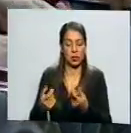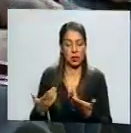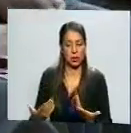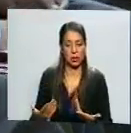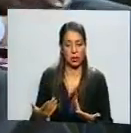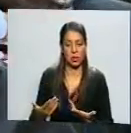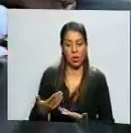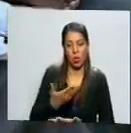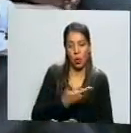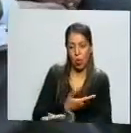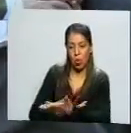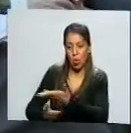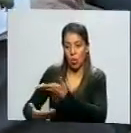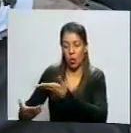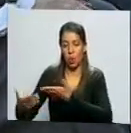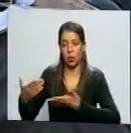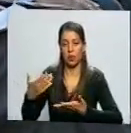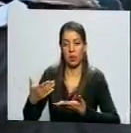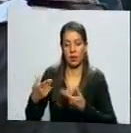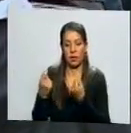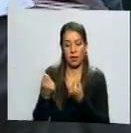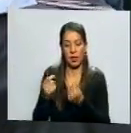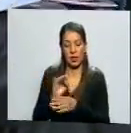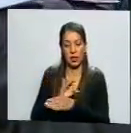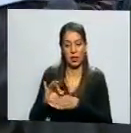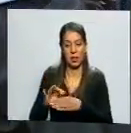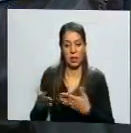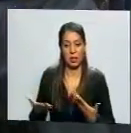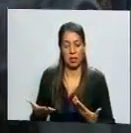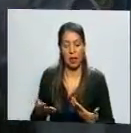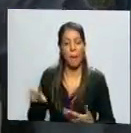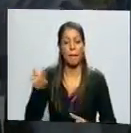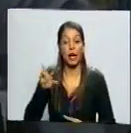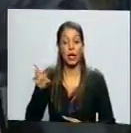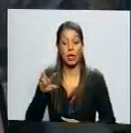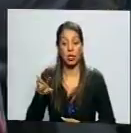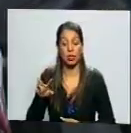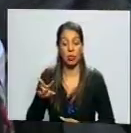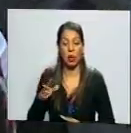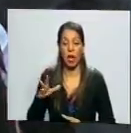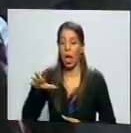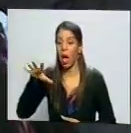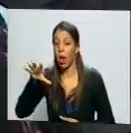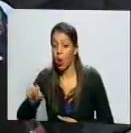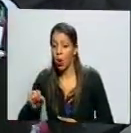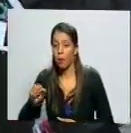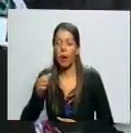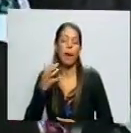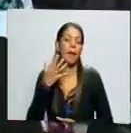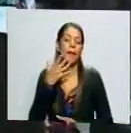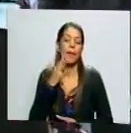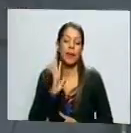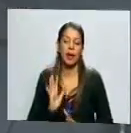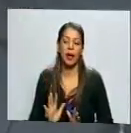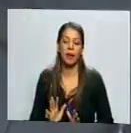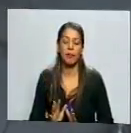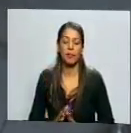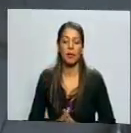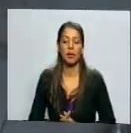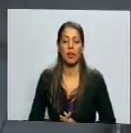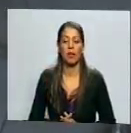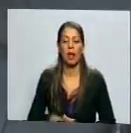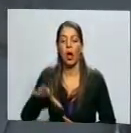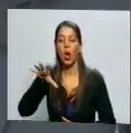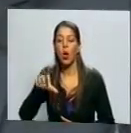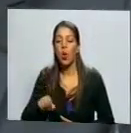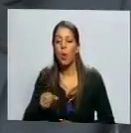intermediación financiera. O Venezuela va a hacer unas compras ahorita recientemente para la compra